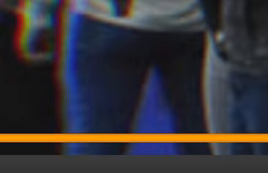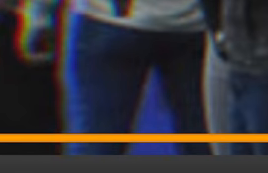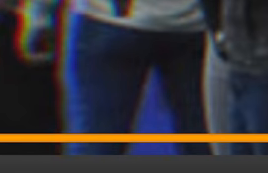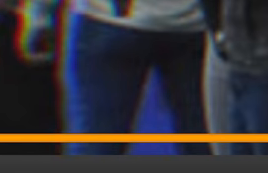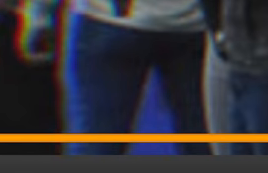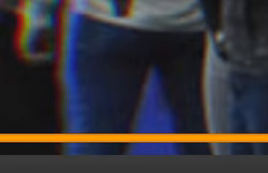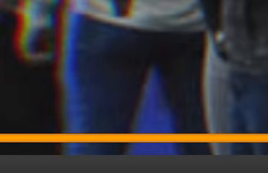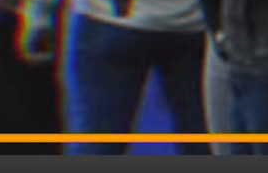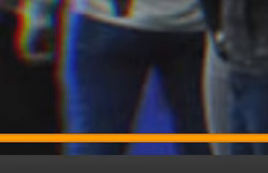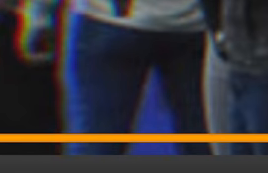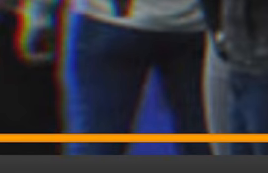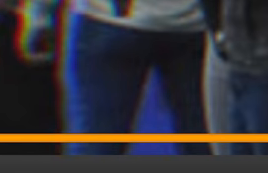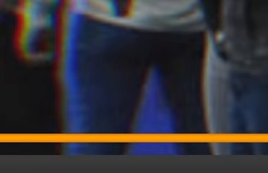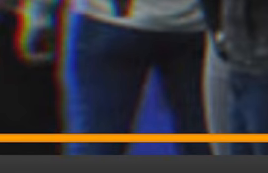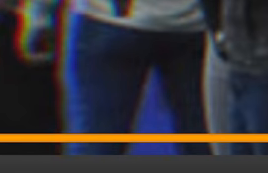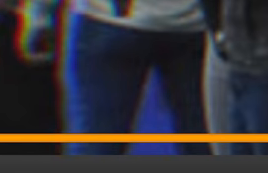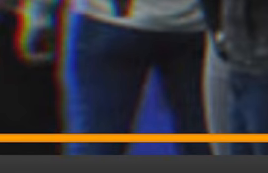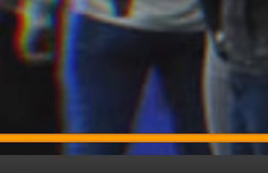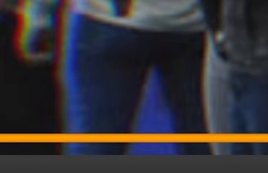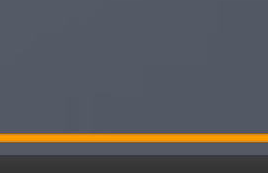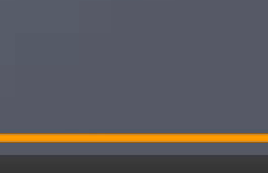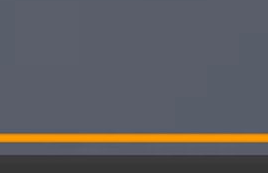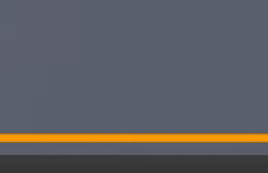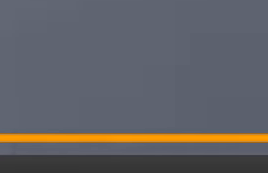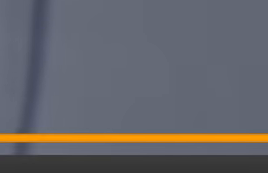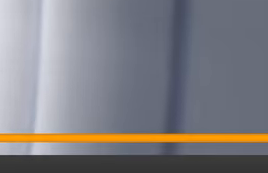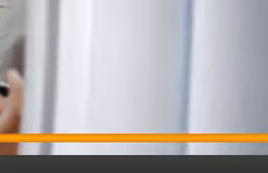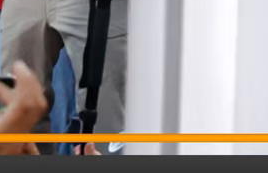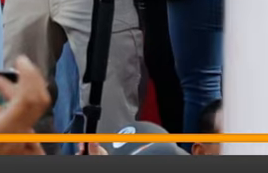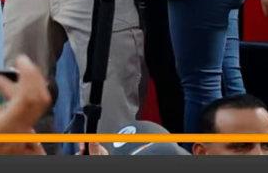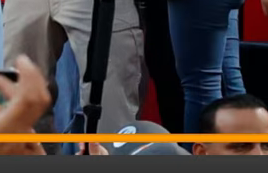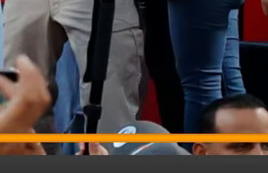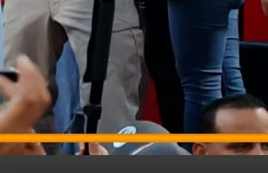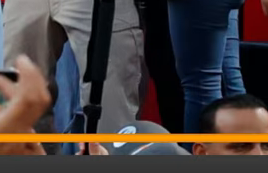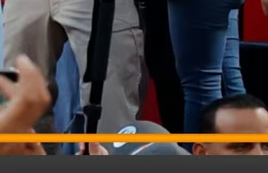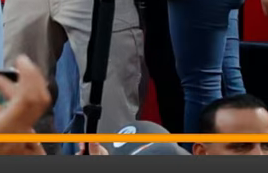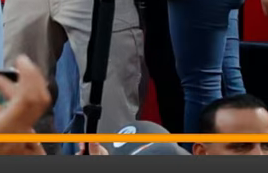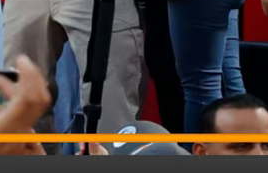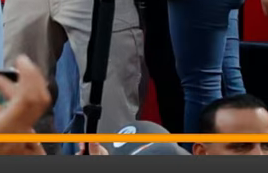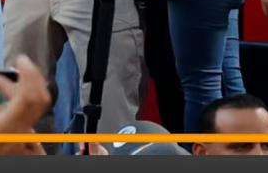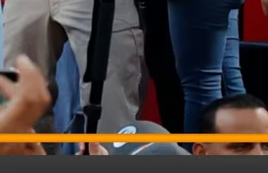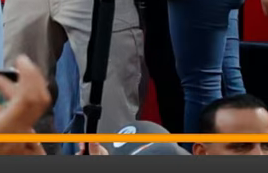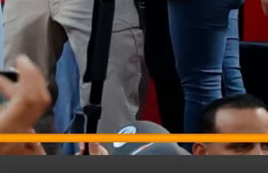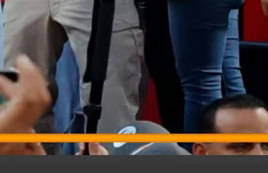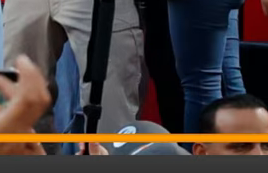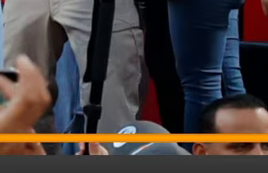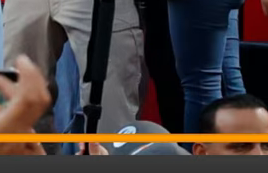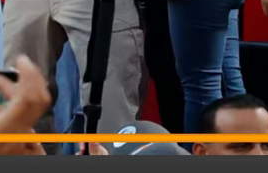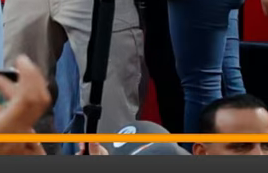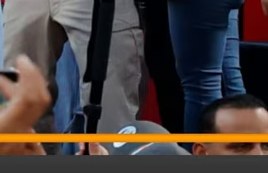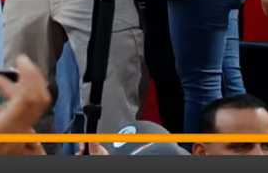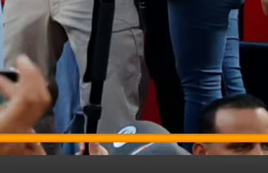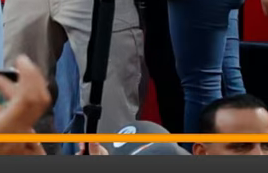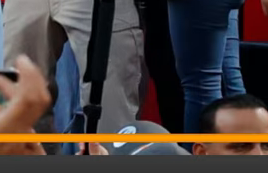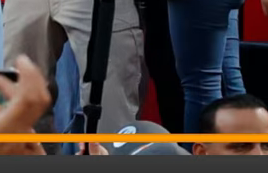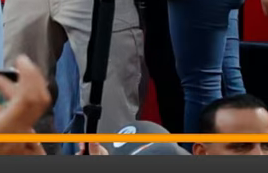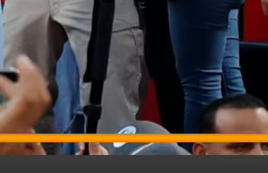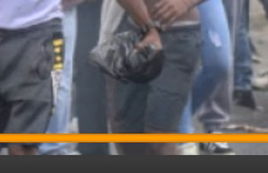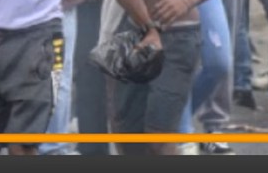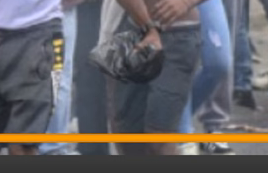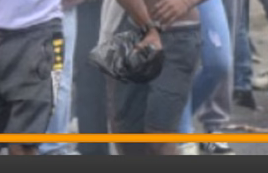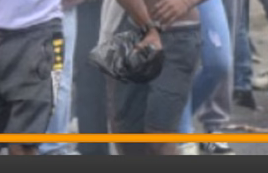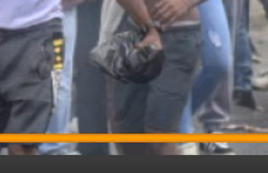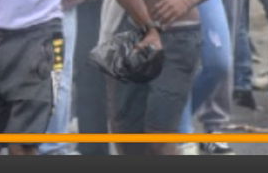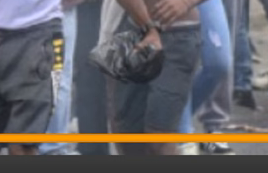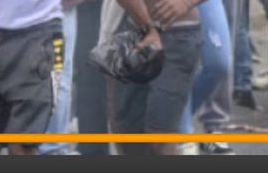resultados contra los que consideran una farsa electoral. Alrededor de 2.000 personas continúan encarceladas y sus